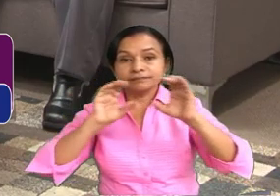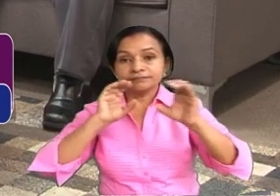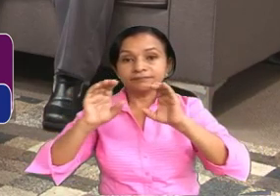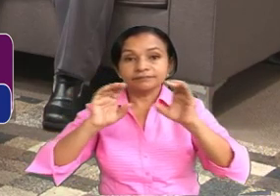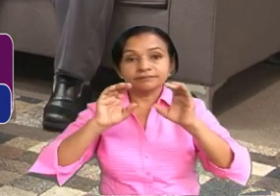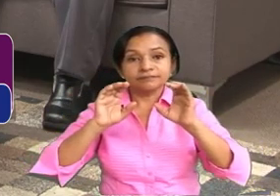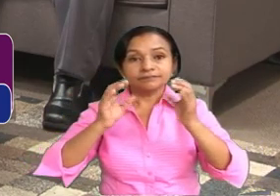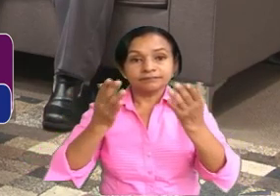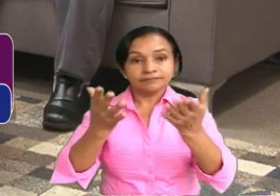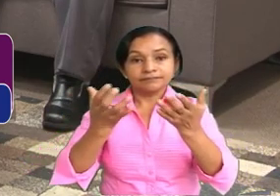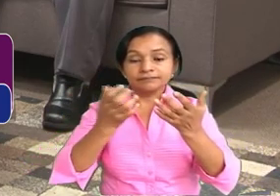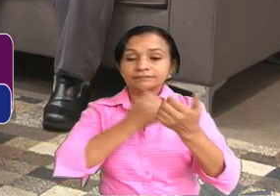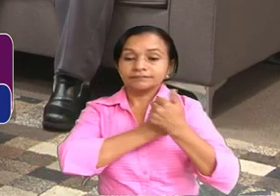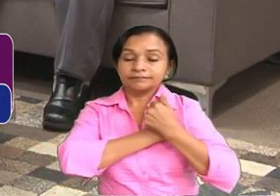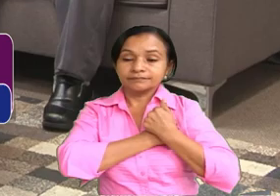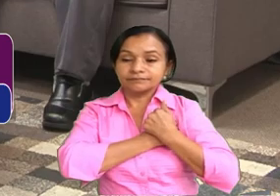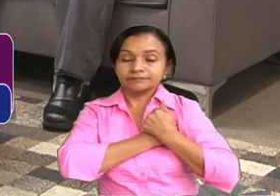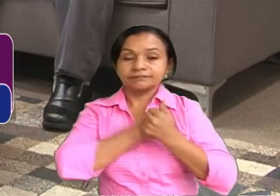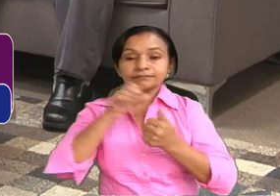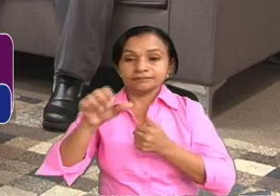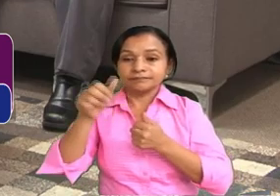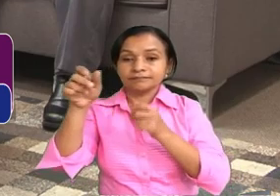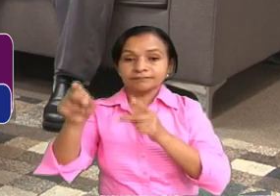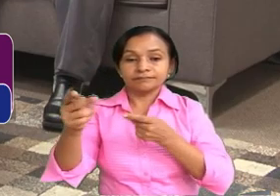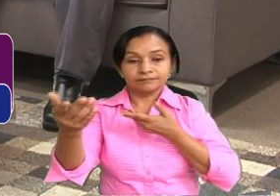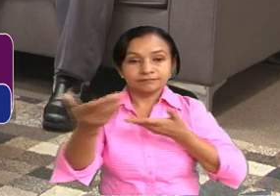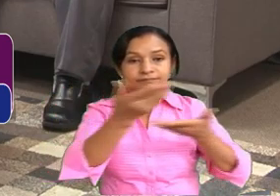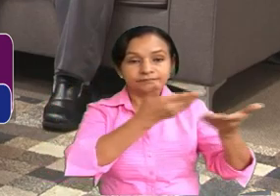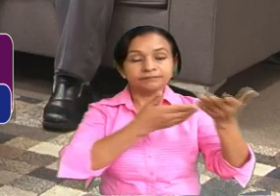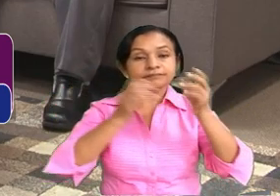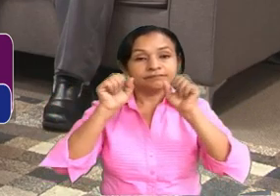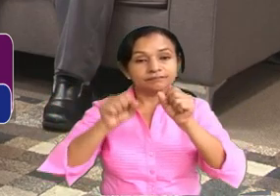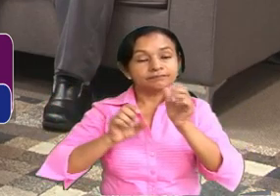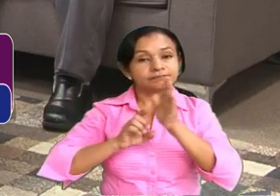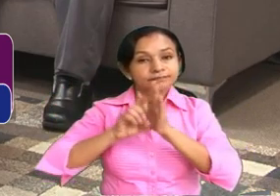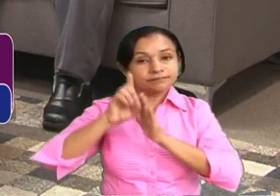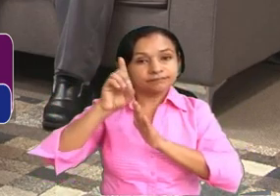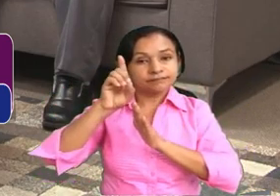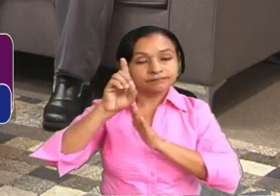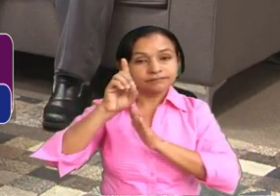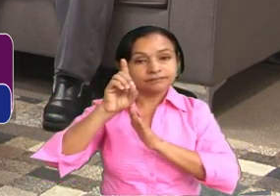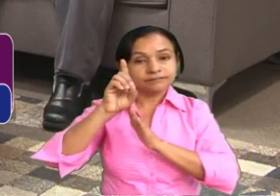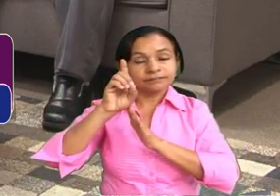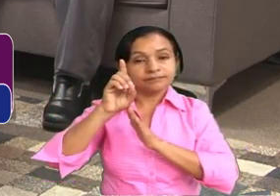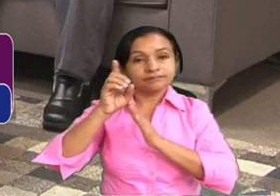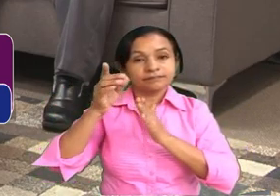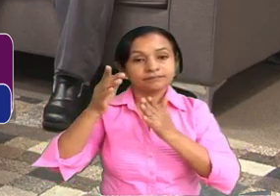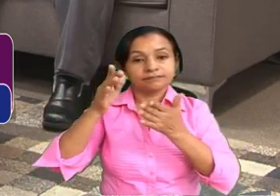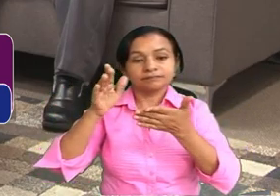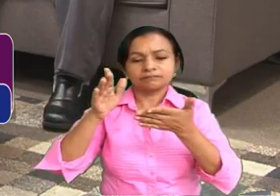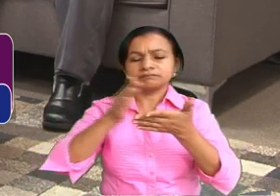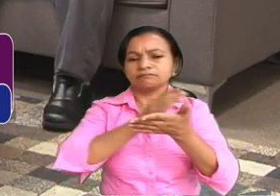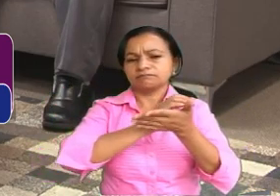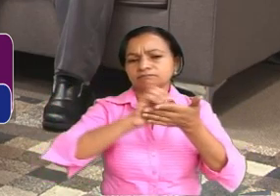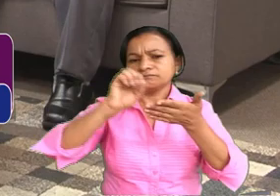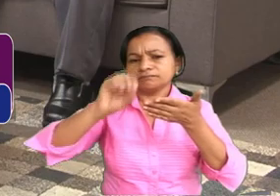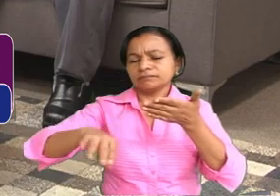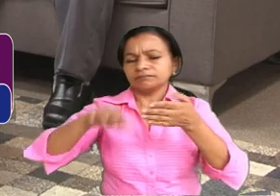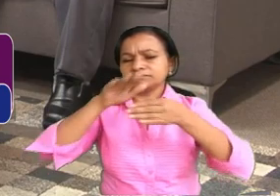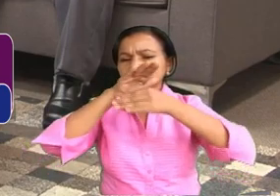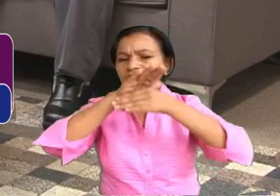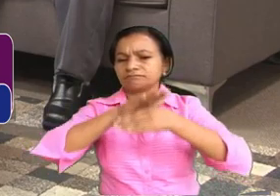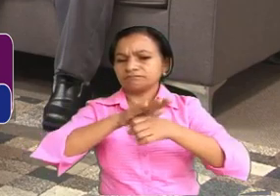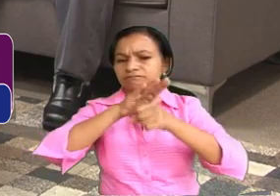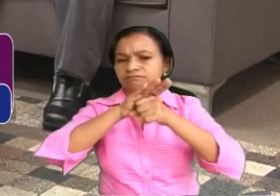y querernos uno a otro para poder desarrollar y abolir lo que es esto de la